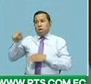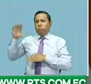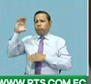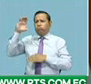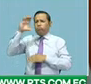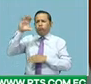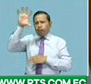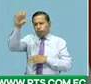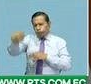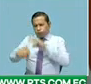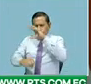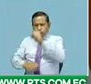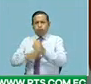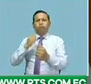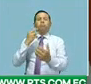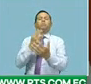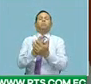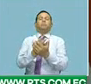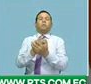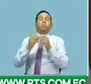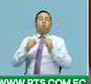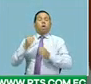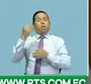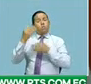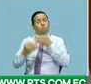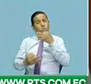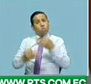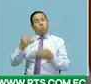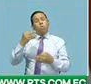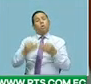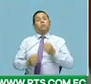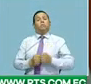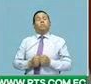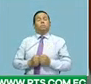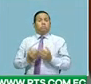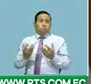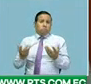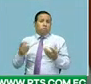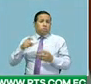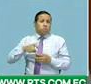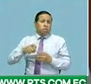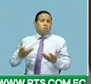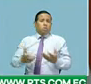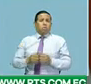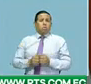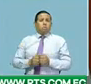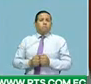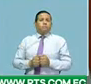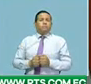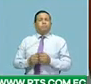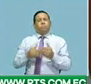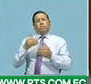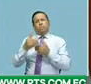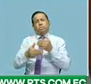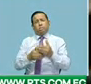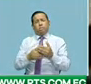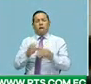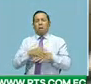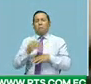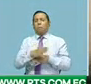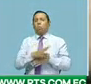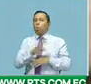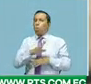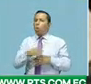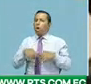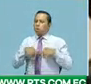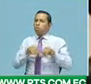localizar y se los pueda hacer comparecer ante el tribunal a fin de que sean juzgados y evitar en este proceso que de la impunidad ahora